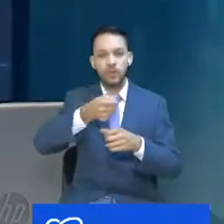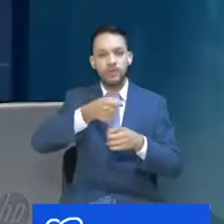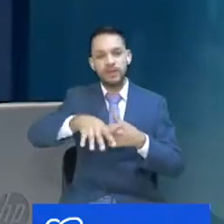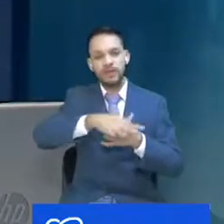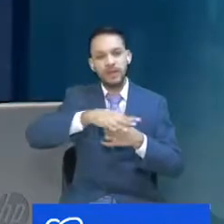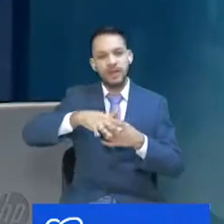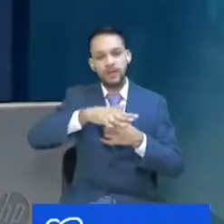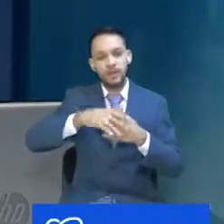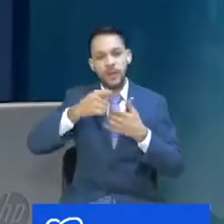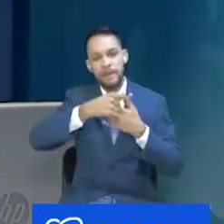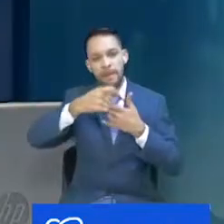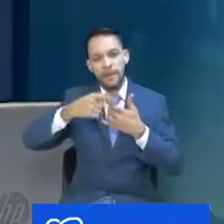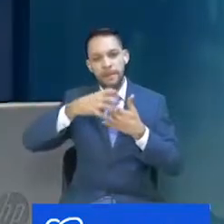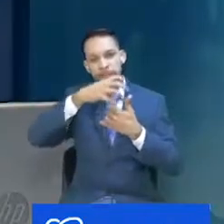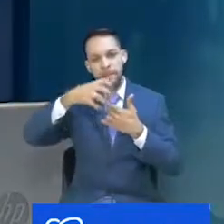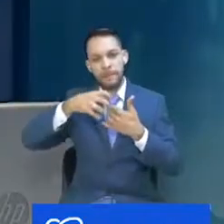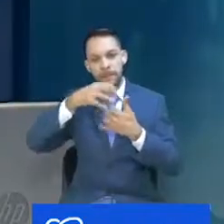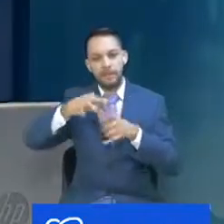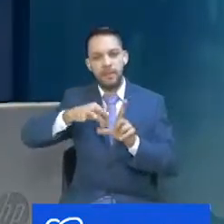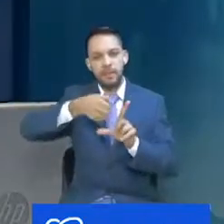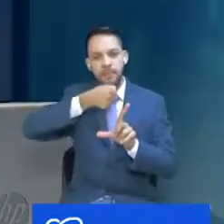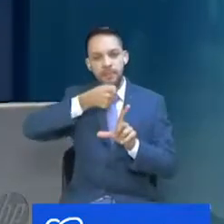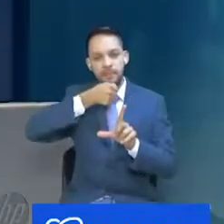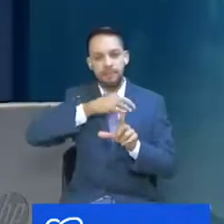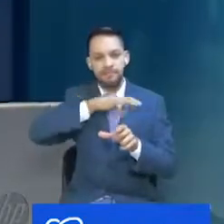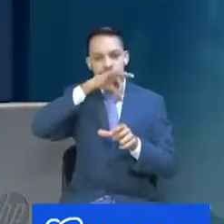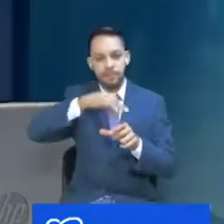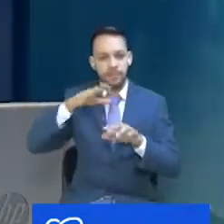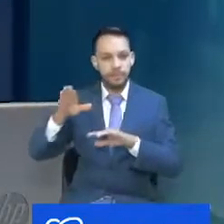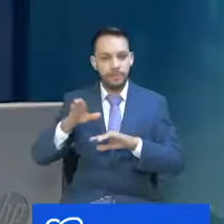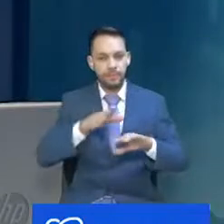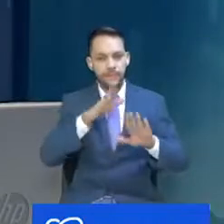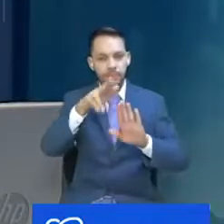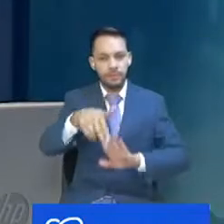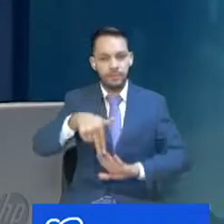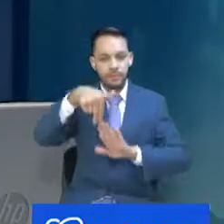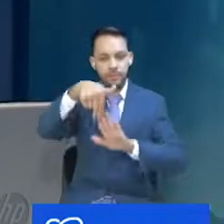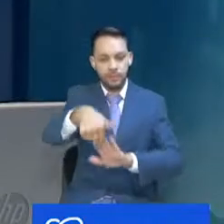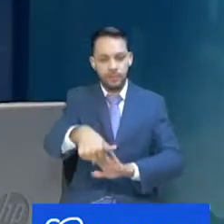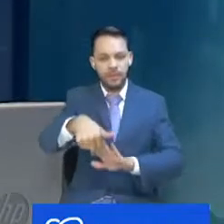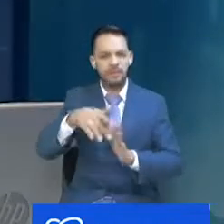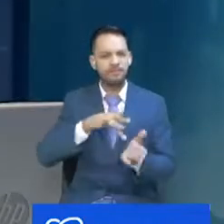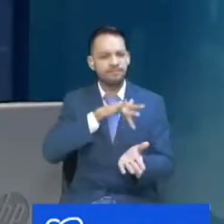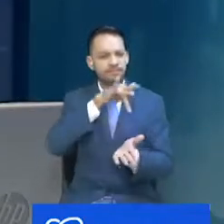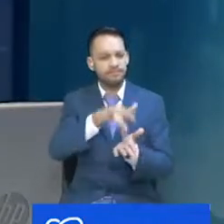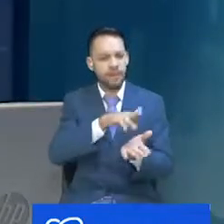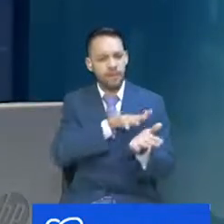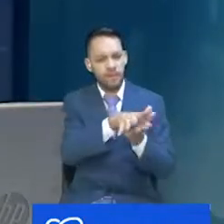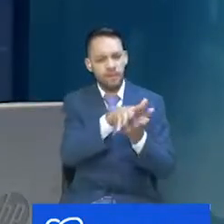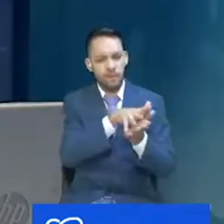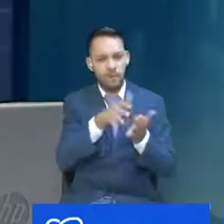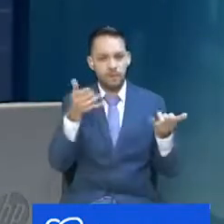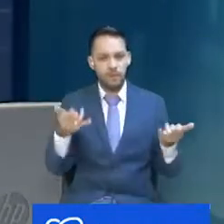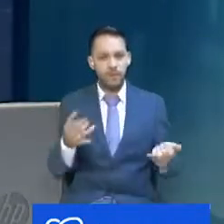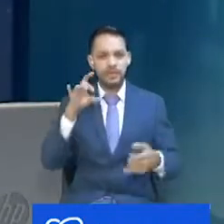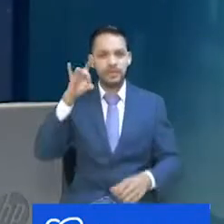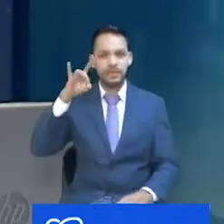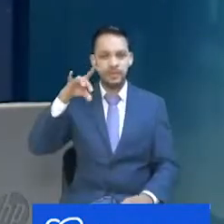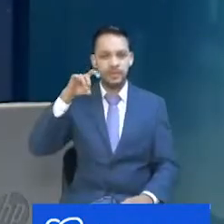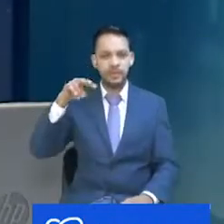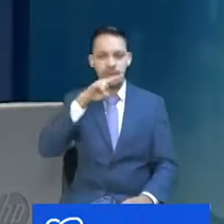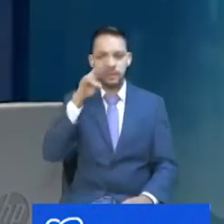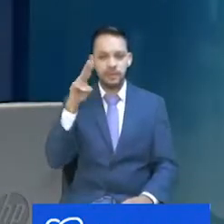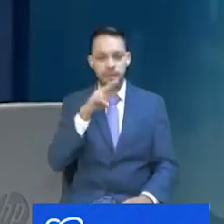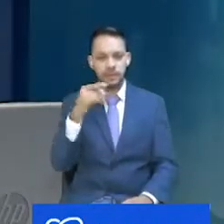noticias continuamos con la información la unidad nacional para la gestión del riesgo de desastres informó que a partir de hoy 15 de marzo inicia de manera